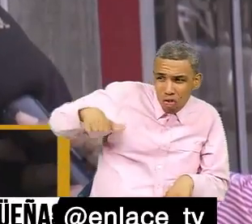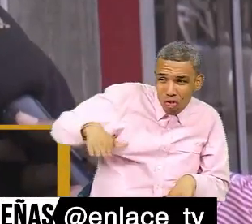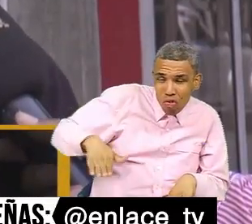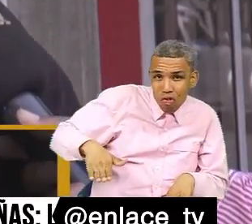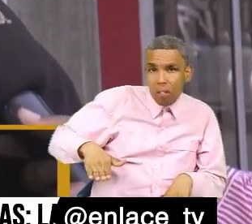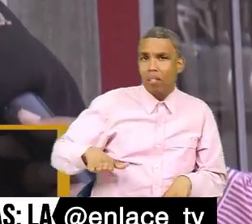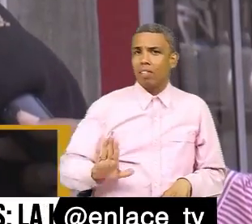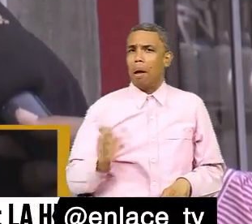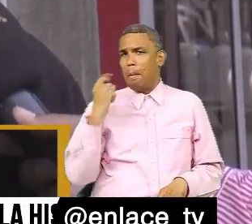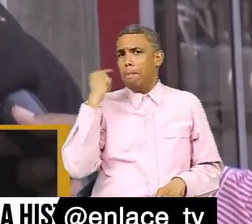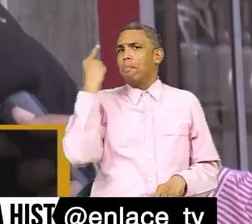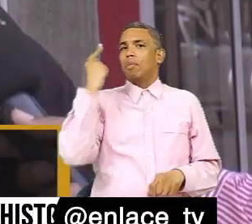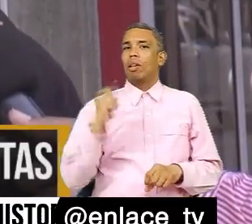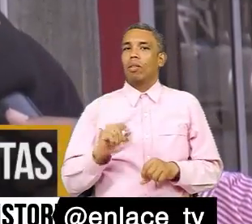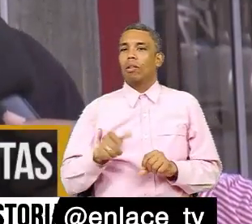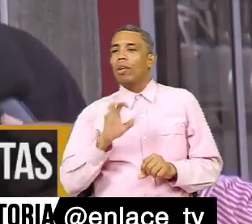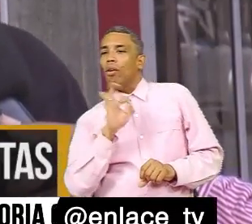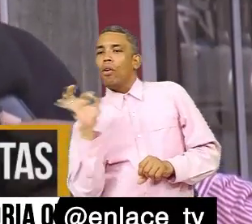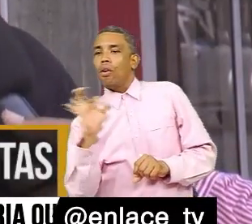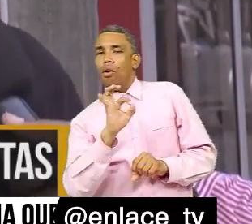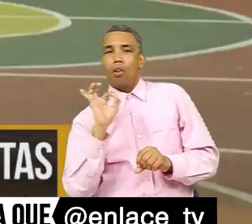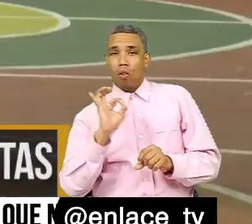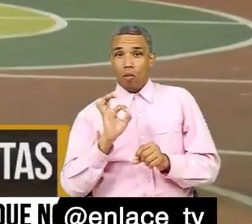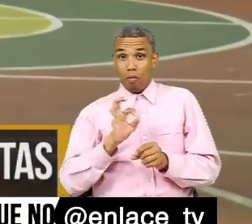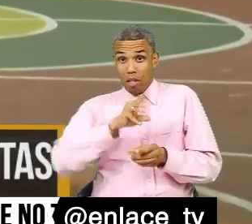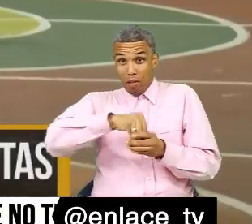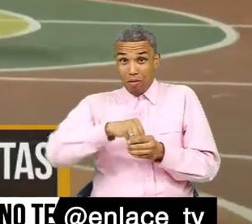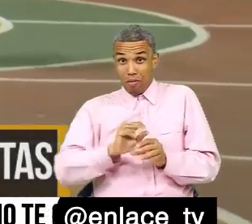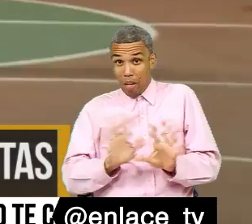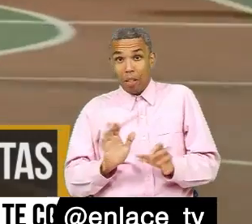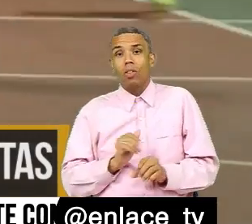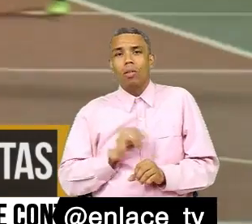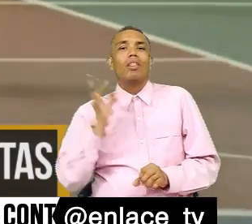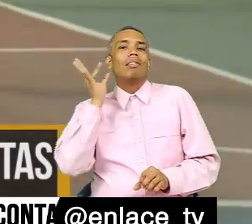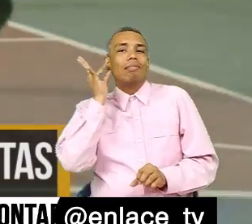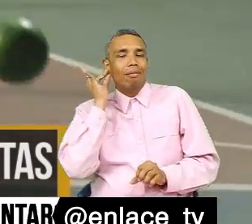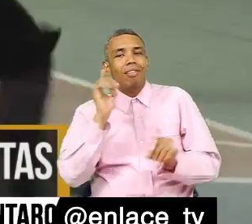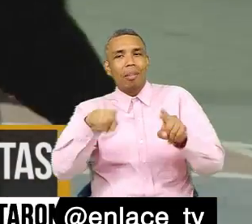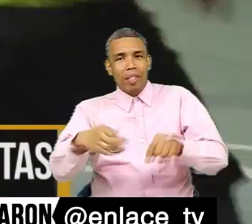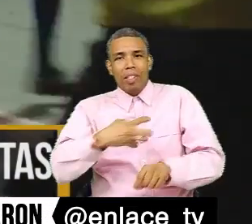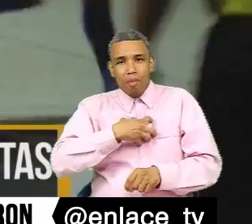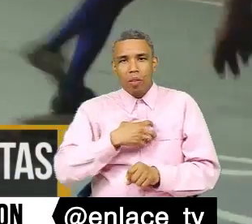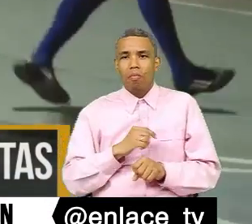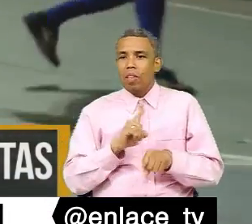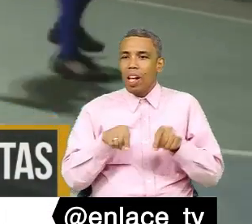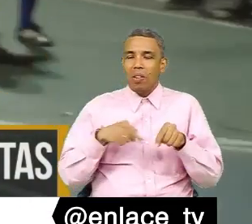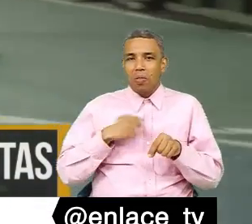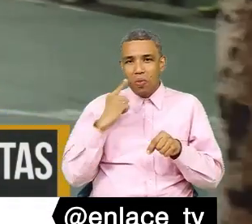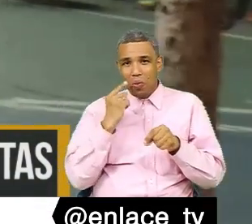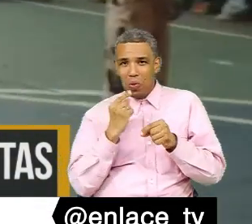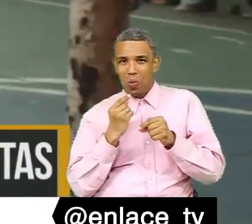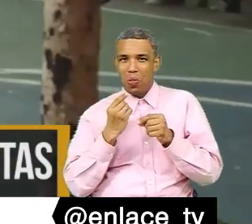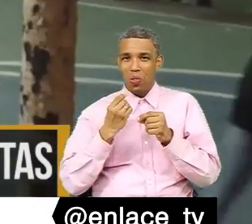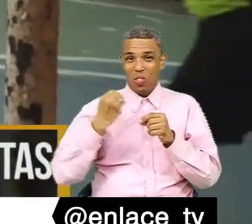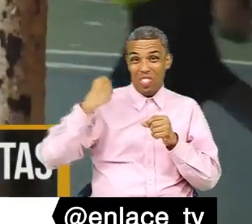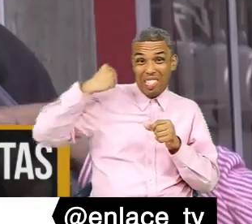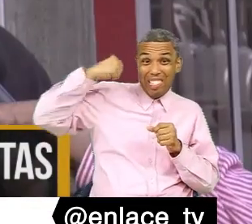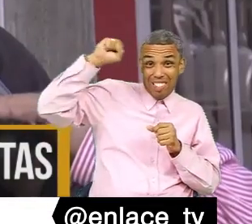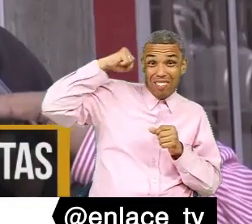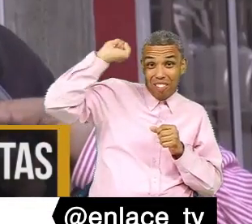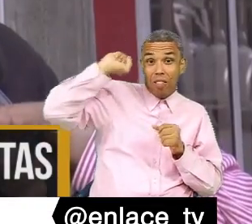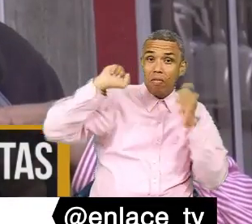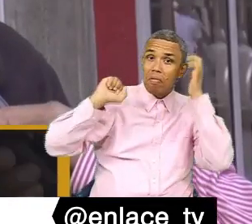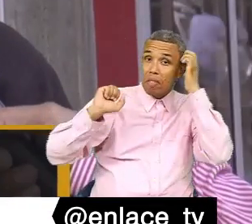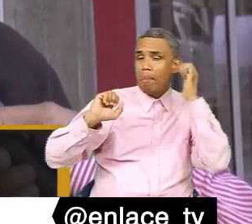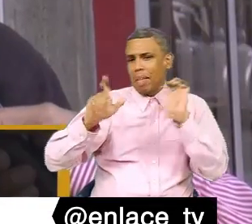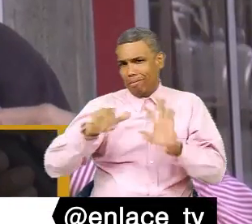queremos vincular a las damas. O sea, vamos a hacer uno femenino y masculino. Para esta última hay especiales obsequios para los 5 primeros equipos que se inscriban. Para las